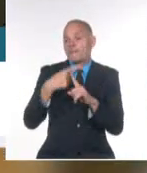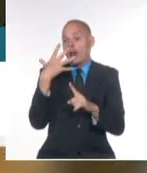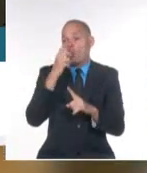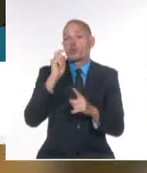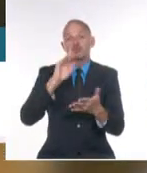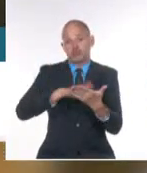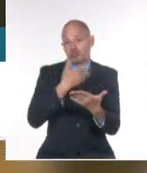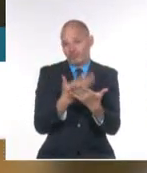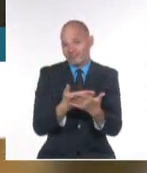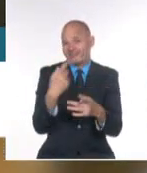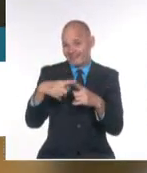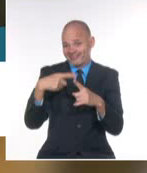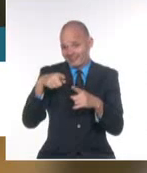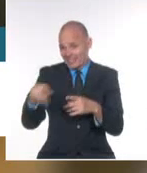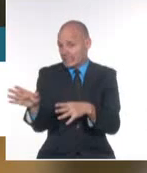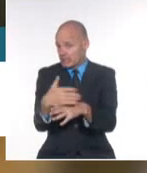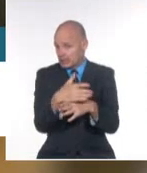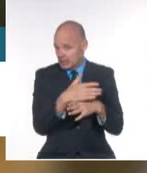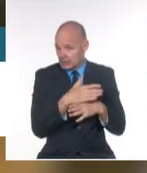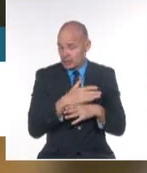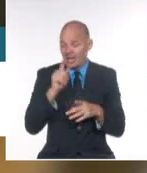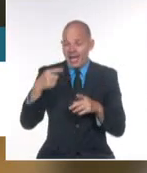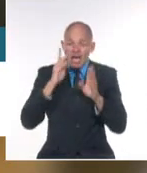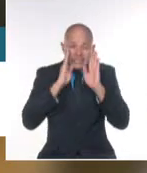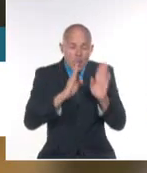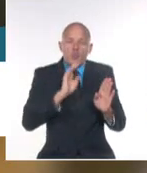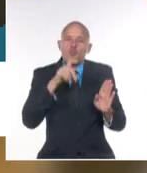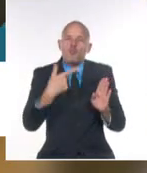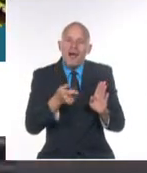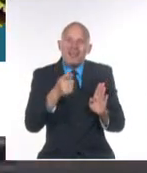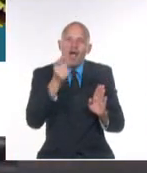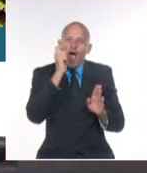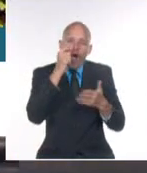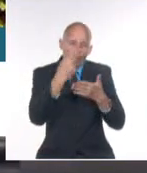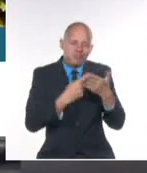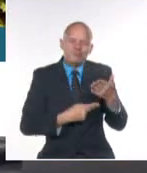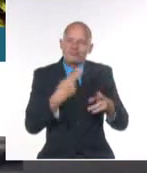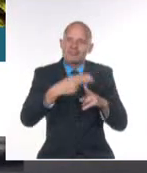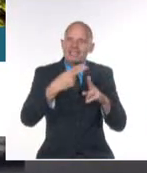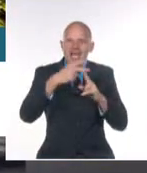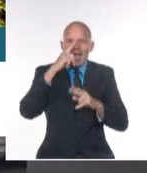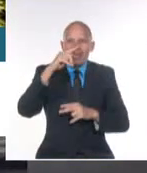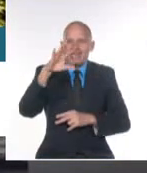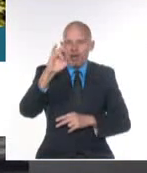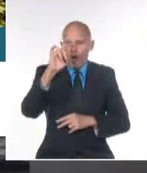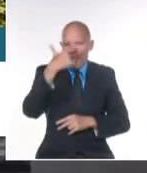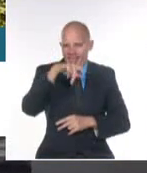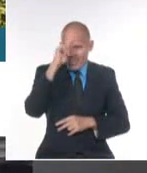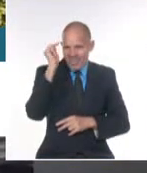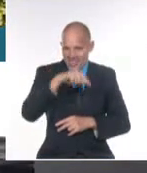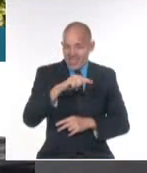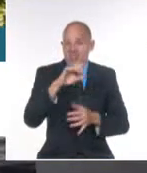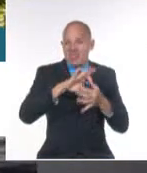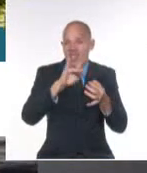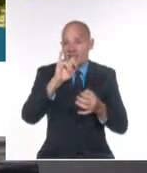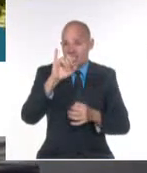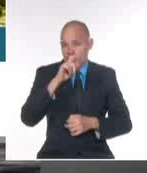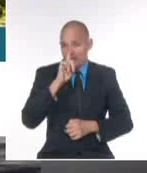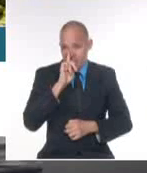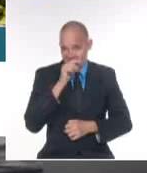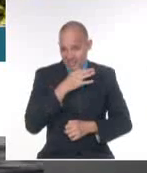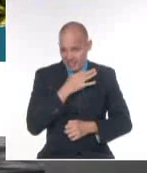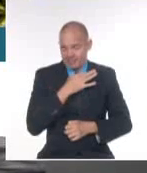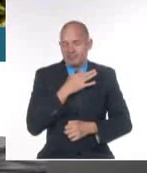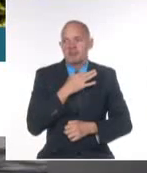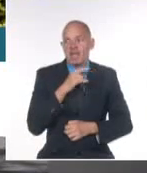diversos, estudiosa de la obra de Nicolás Guillén, Nancy Morejón ha hecho ondear su cubanía en cada paso, en cada lugar del mundo